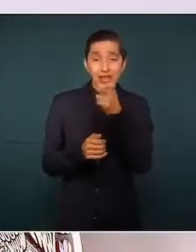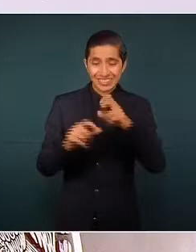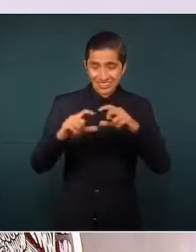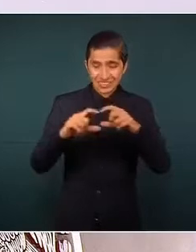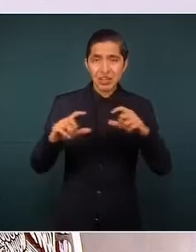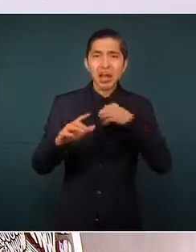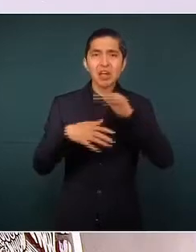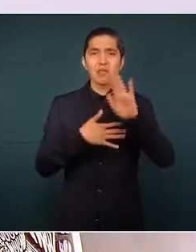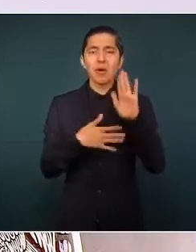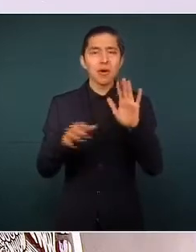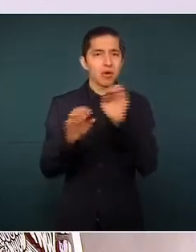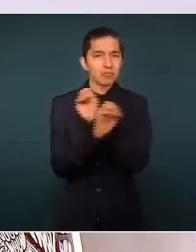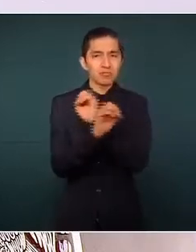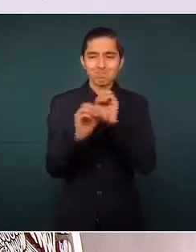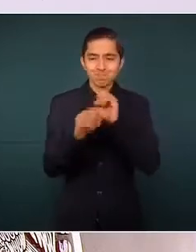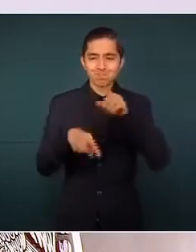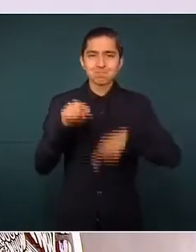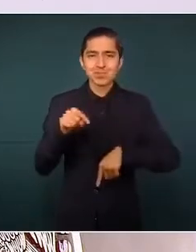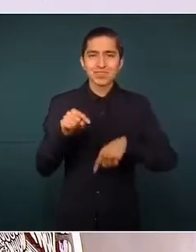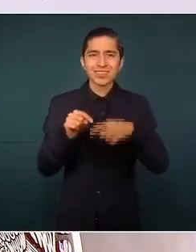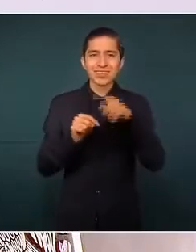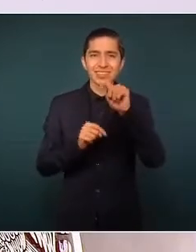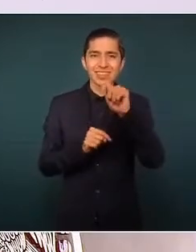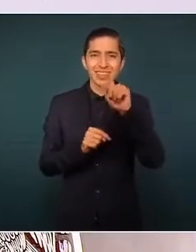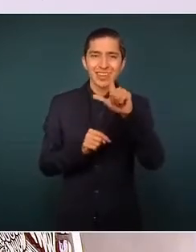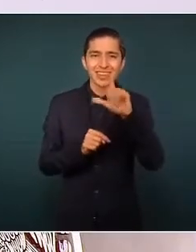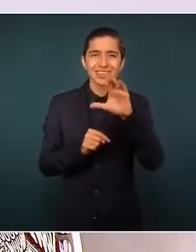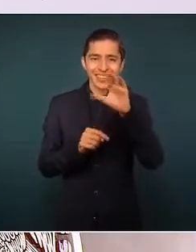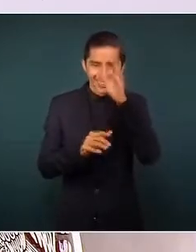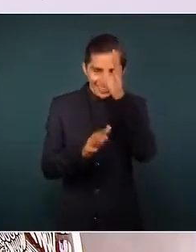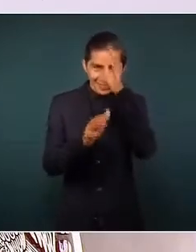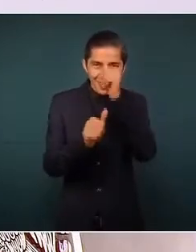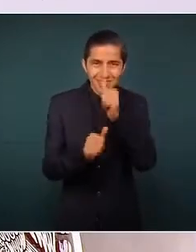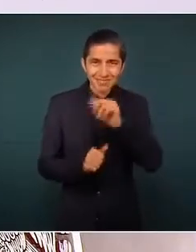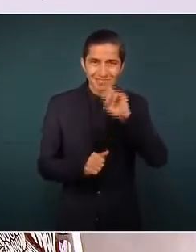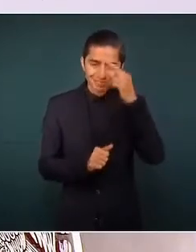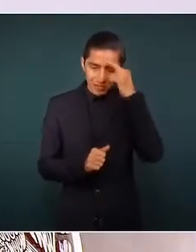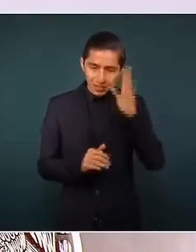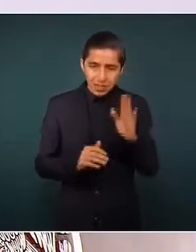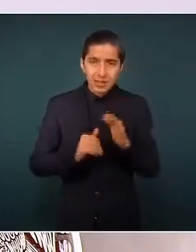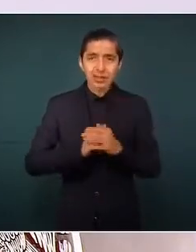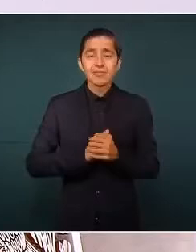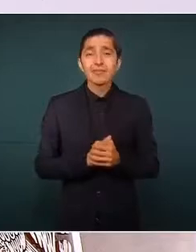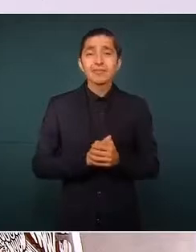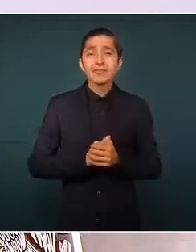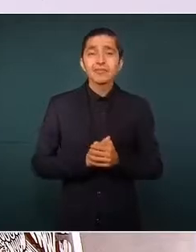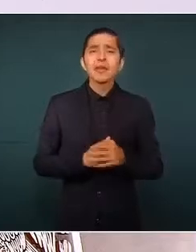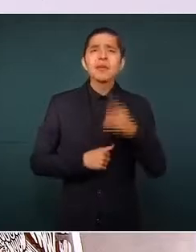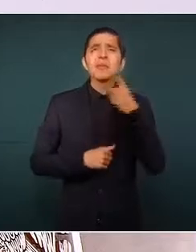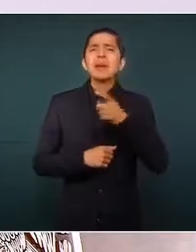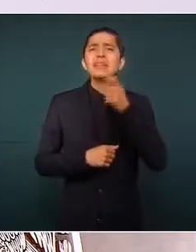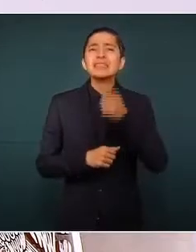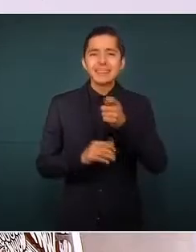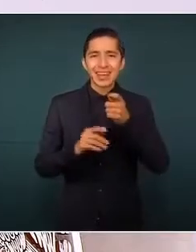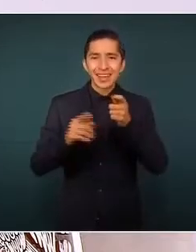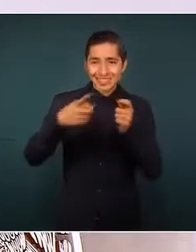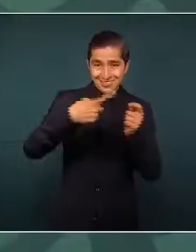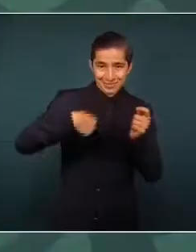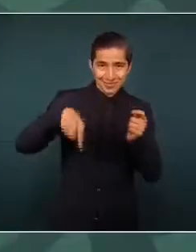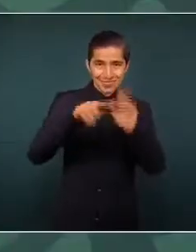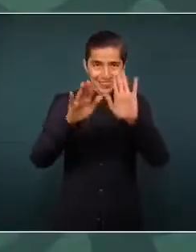ese compromiso en el tratado para que nos